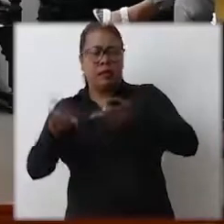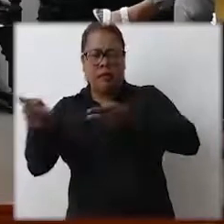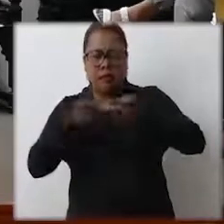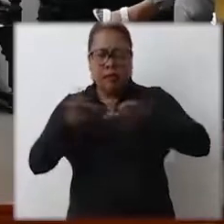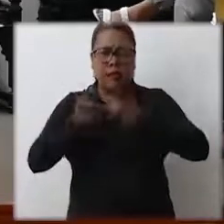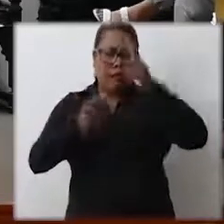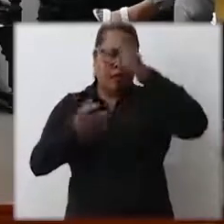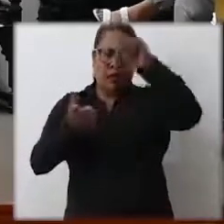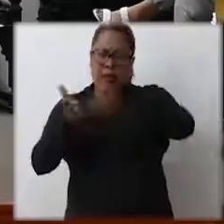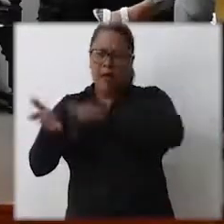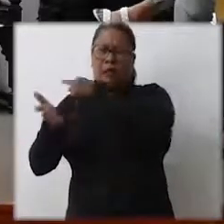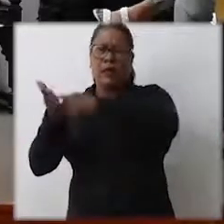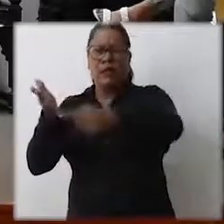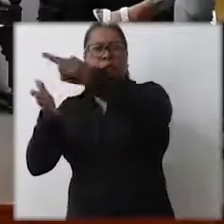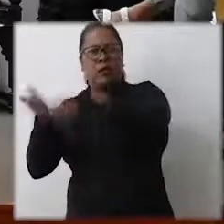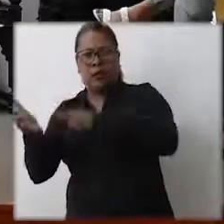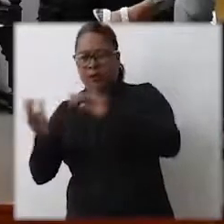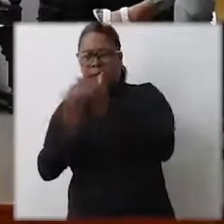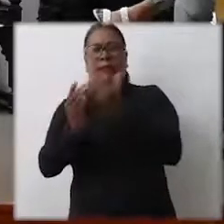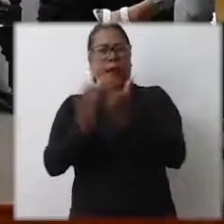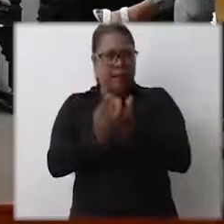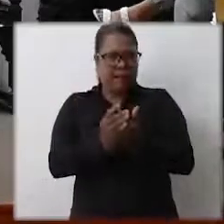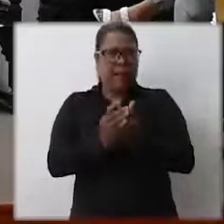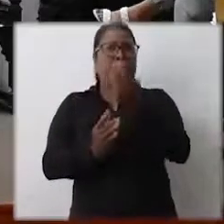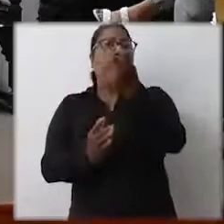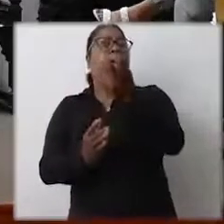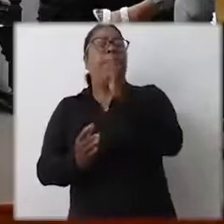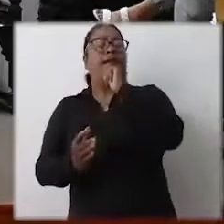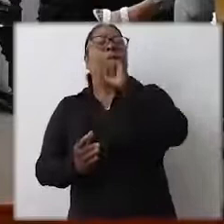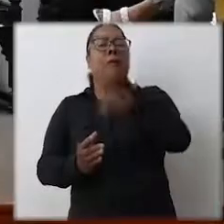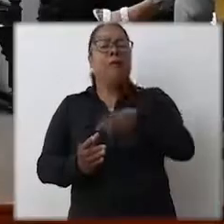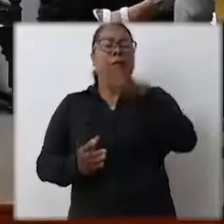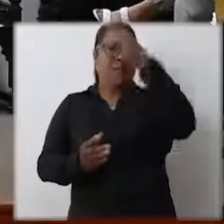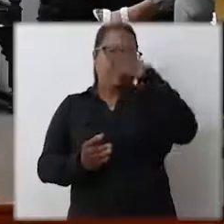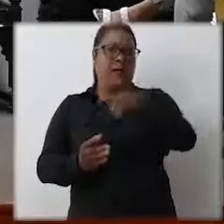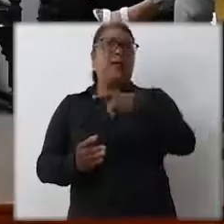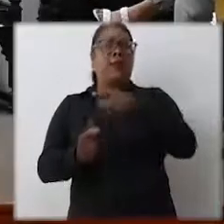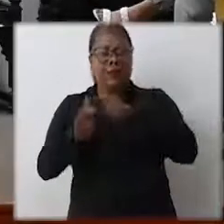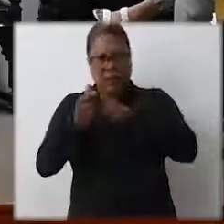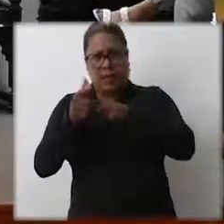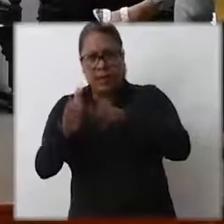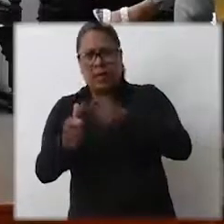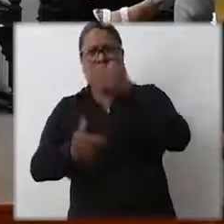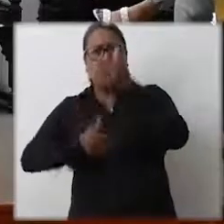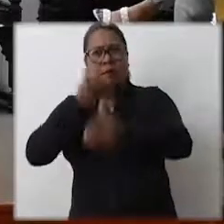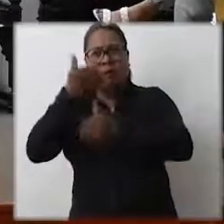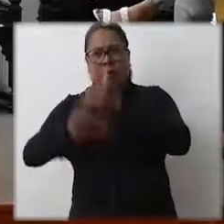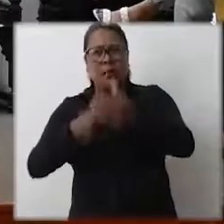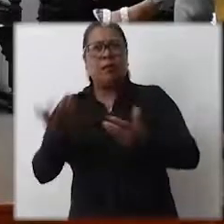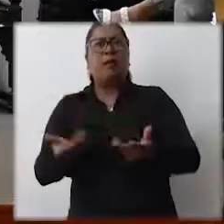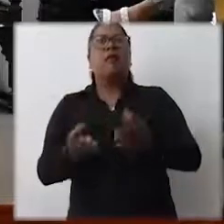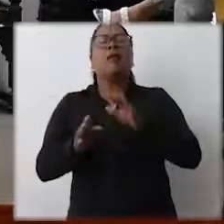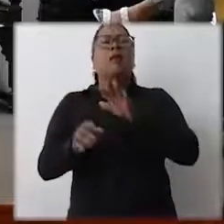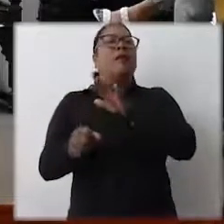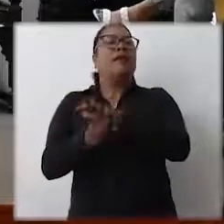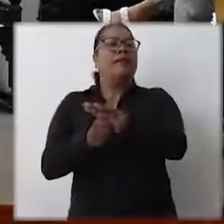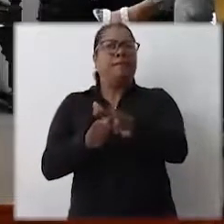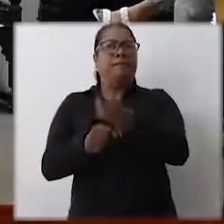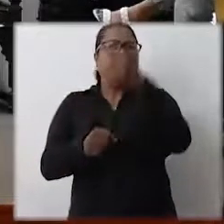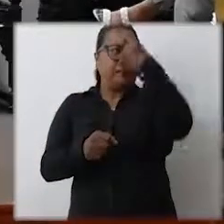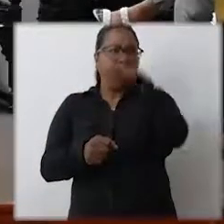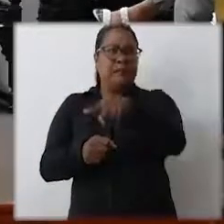de comercio en vía pública. Es cuanto, señor presidente. Está a su consideración y de las señoras y los señores